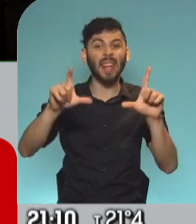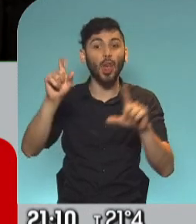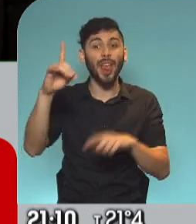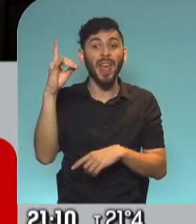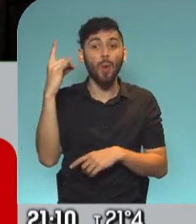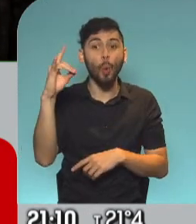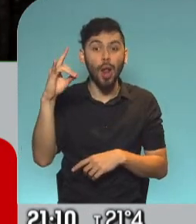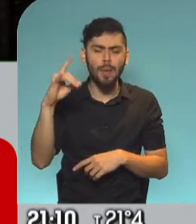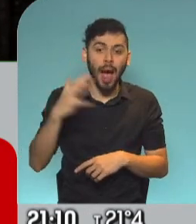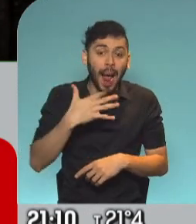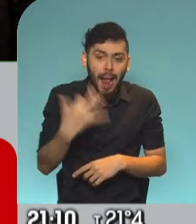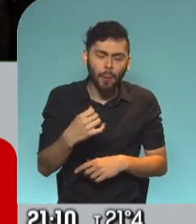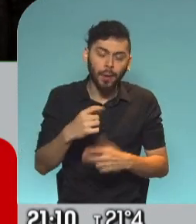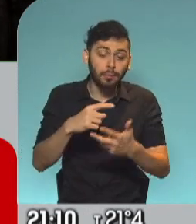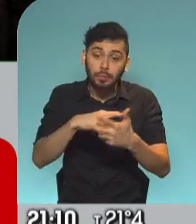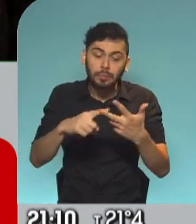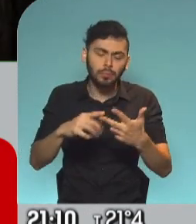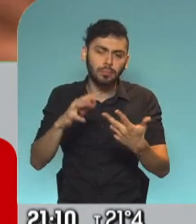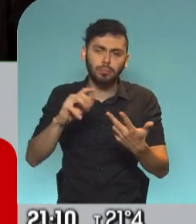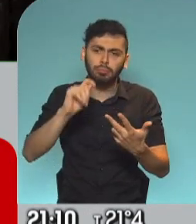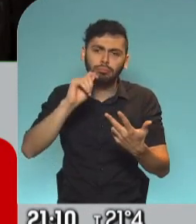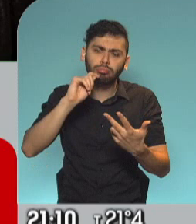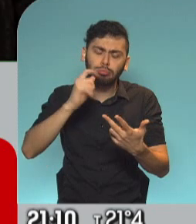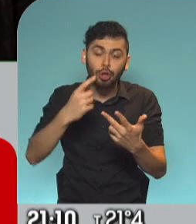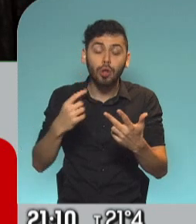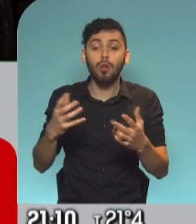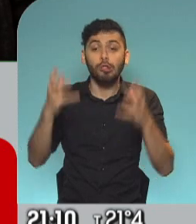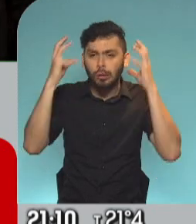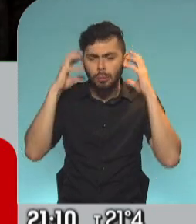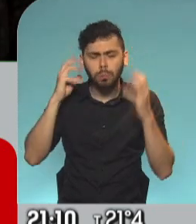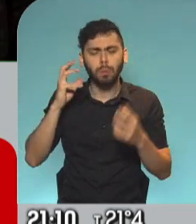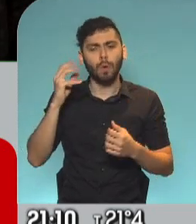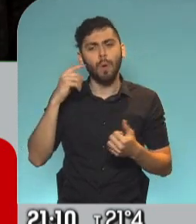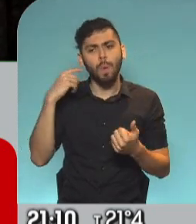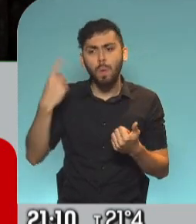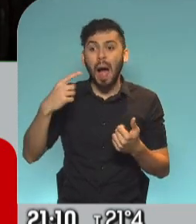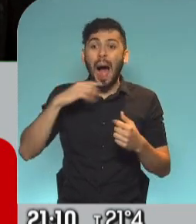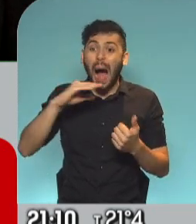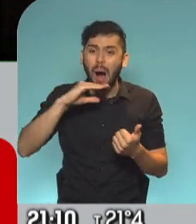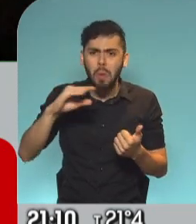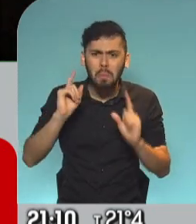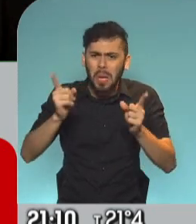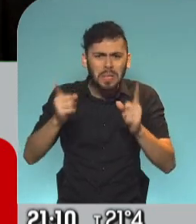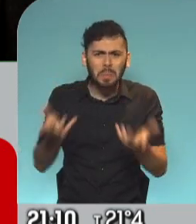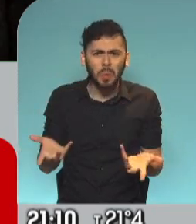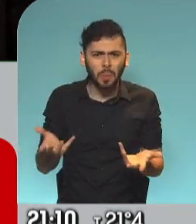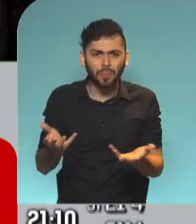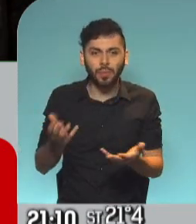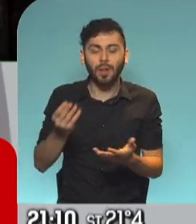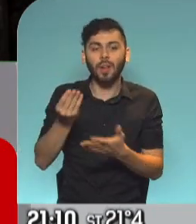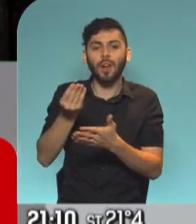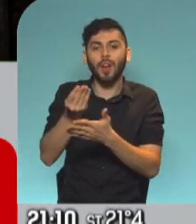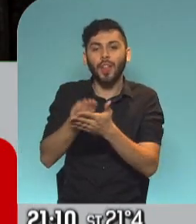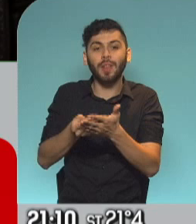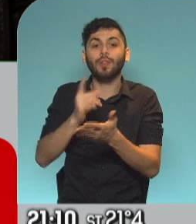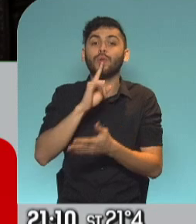es que es fantástico escucharlo, ¿no? Pasan los años y las ideas no se mueren. El homenaje de los dibujantes a Quino en la palabra de